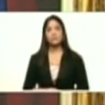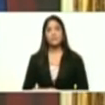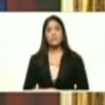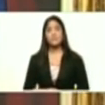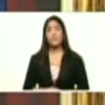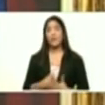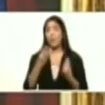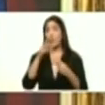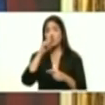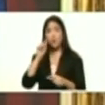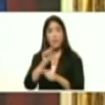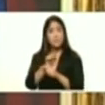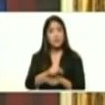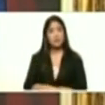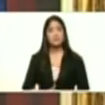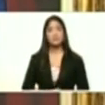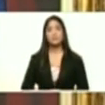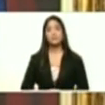grandes amenazas, hay,